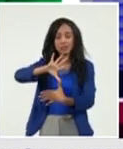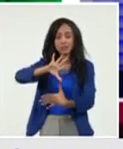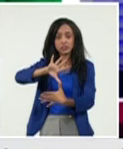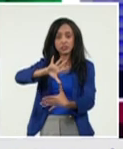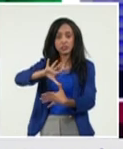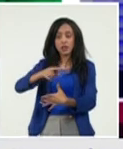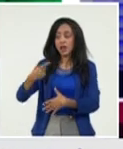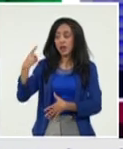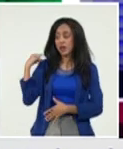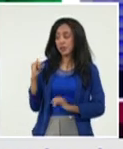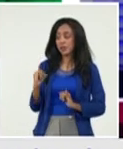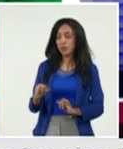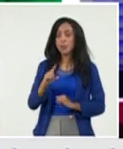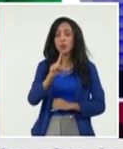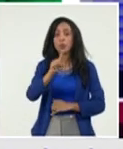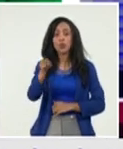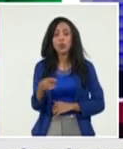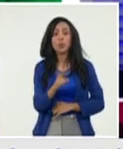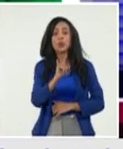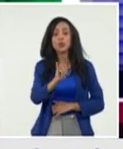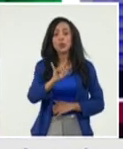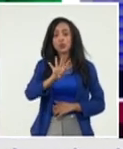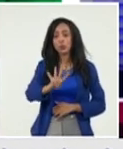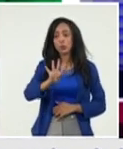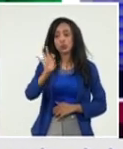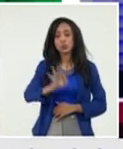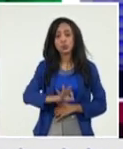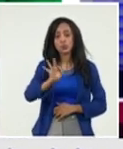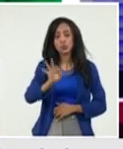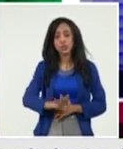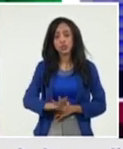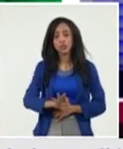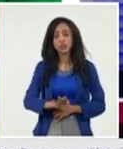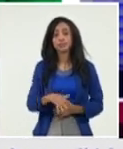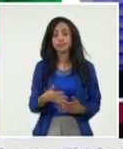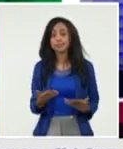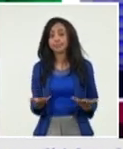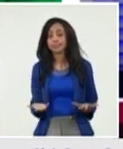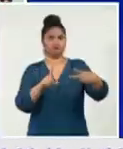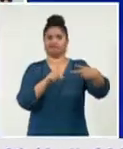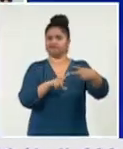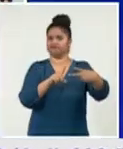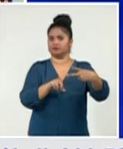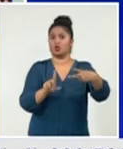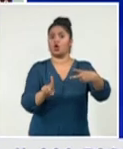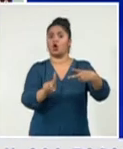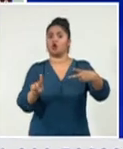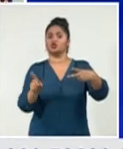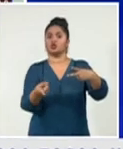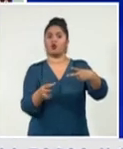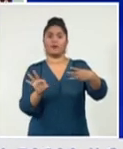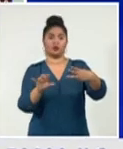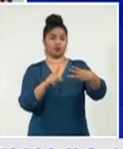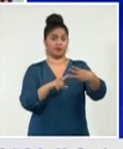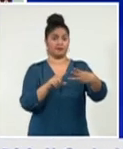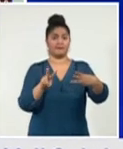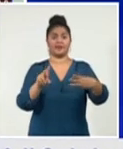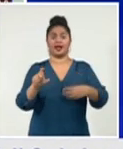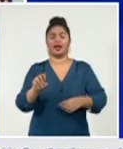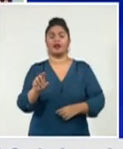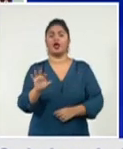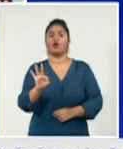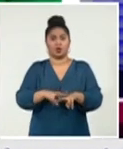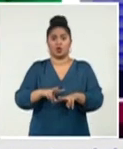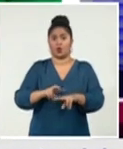ayer era del 1,94 por ciento indiscutiblemente es inferior el doctor durán se refirió a las